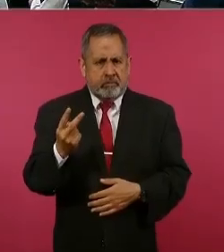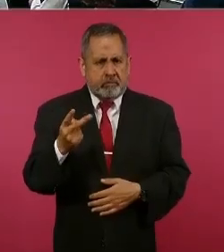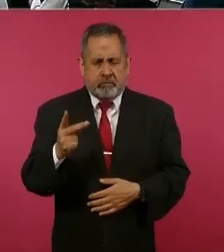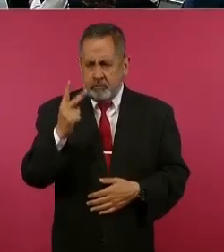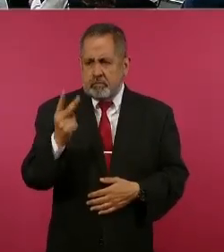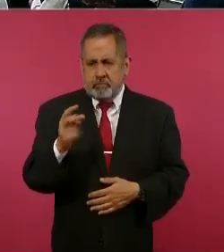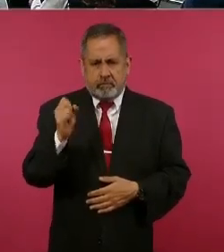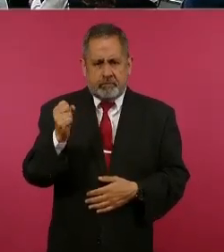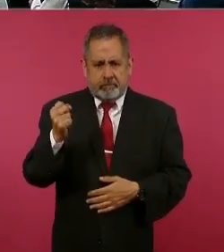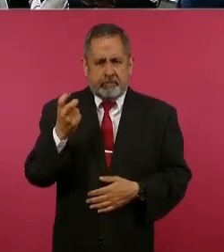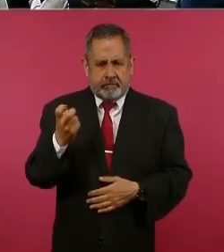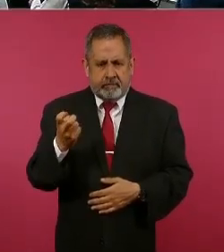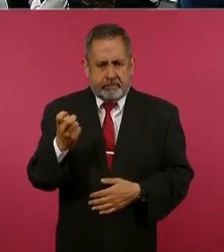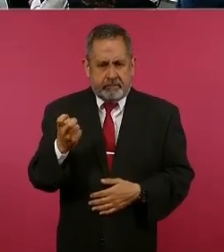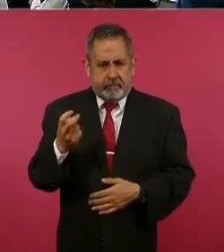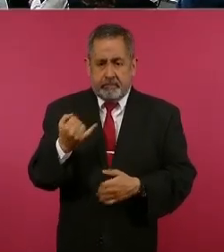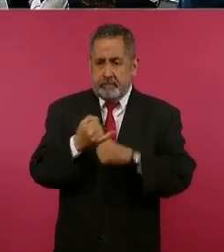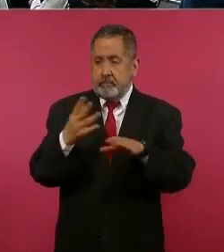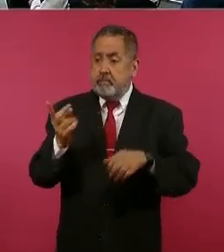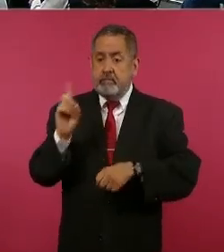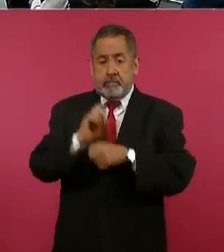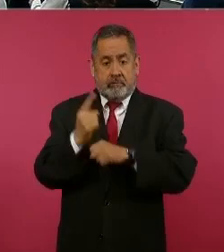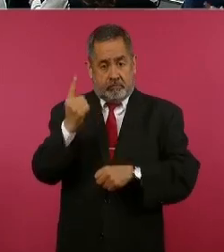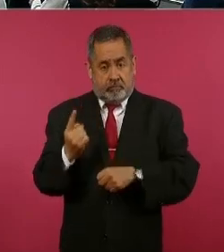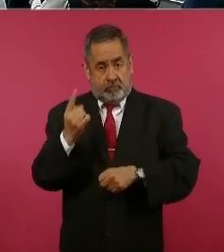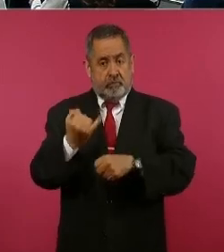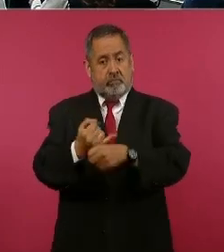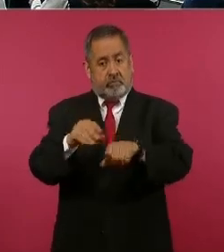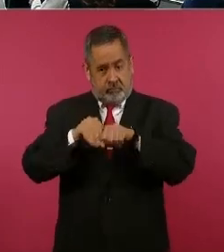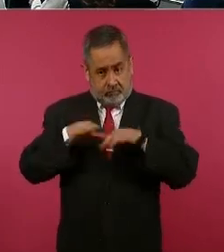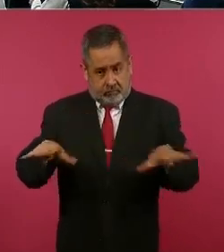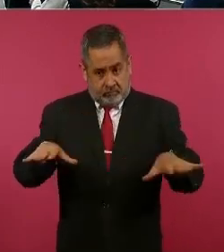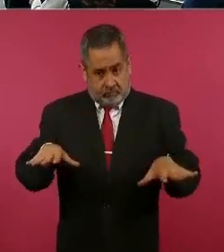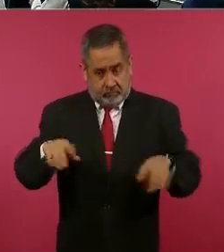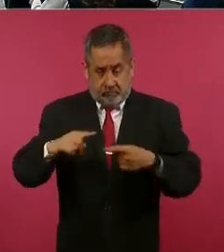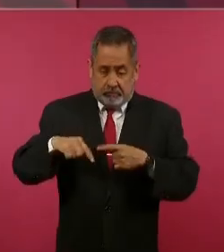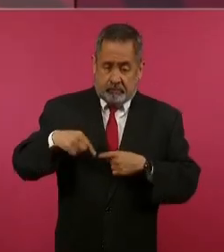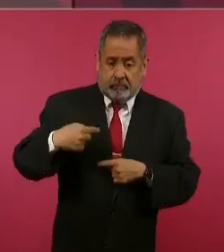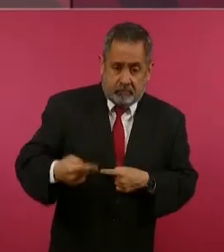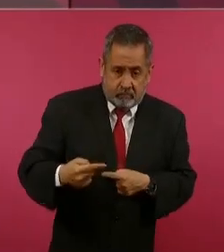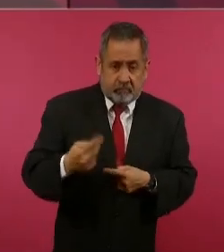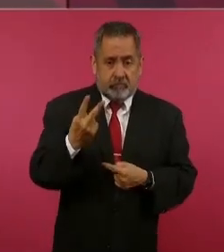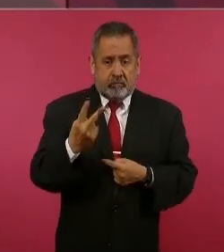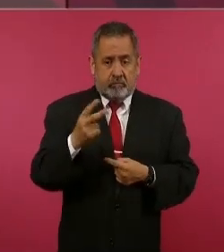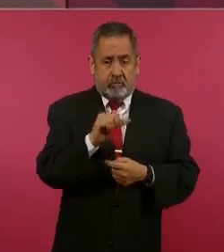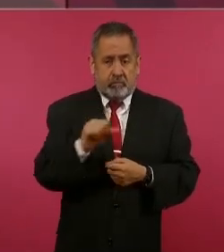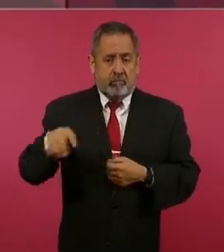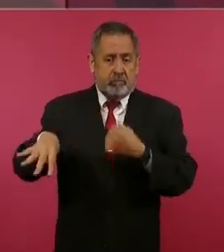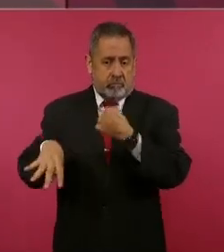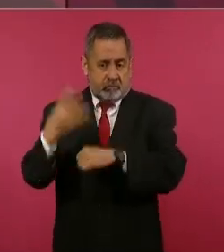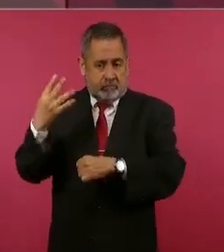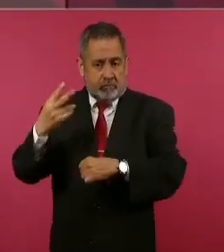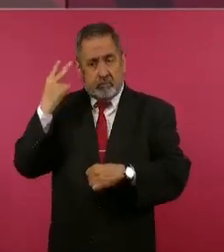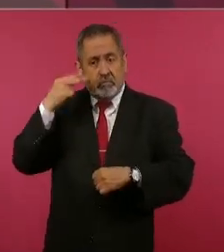de septiembre. O sea, informamos el día primero y del 2 al 14,